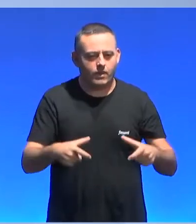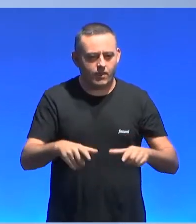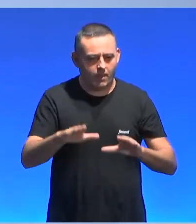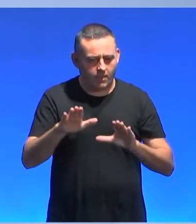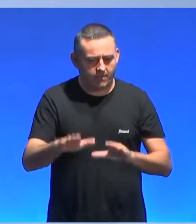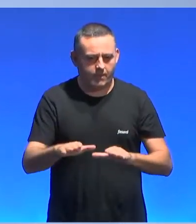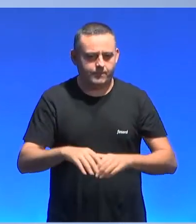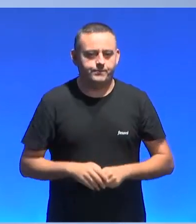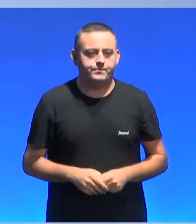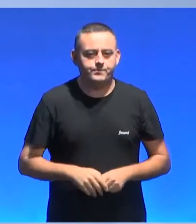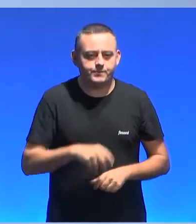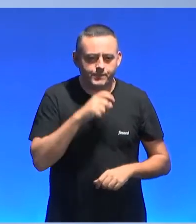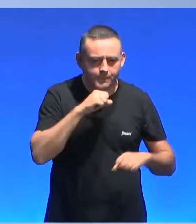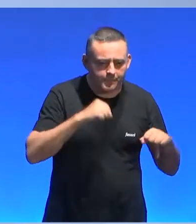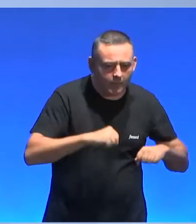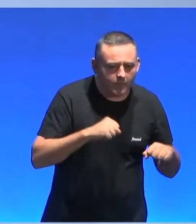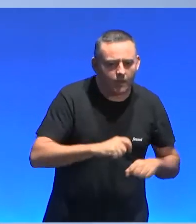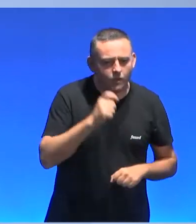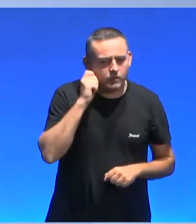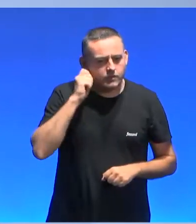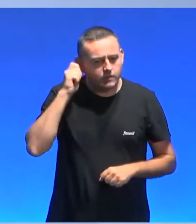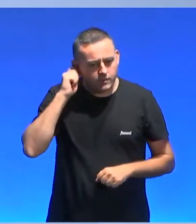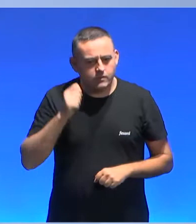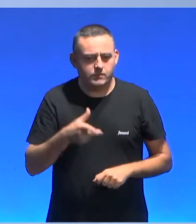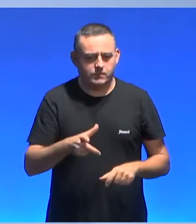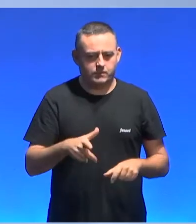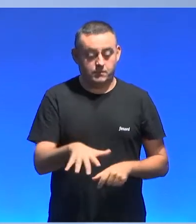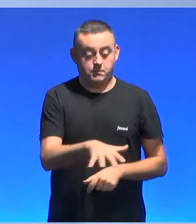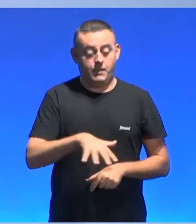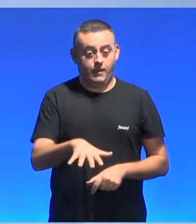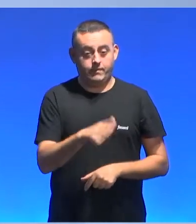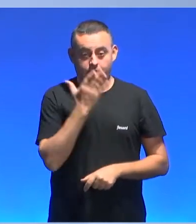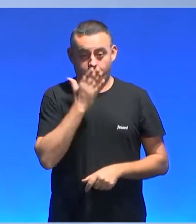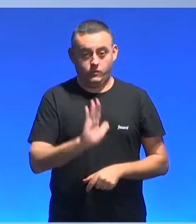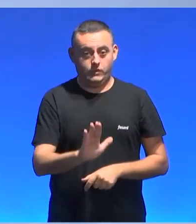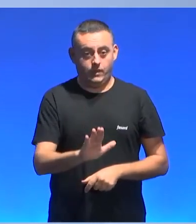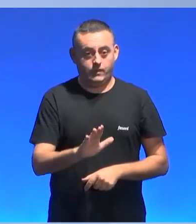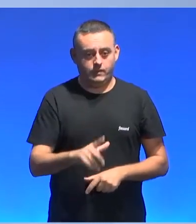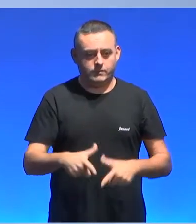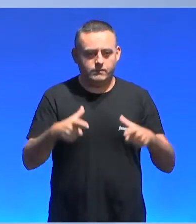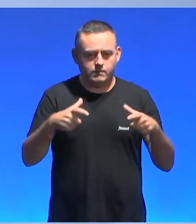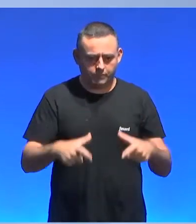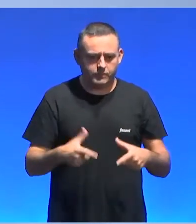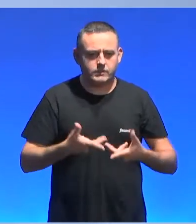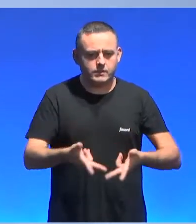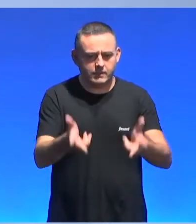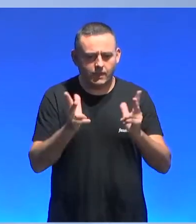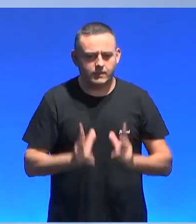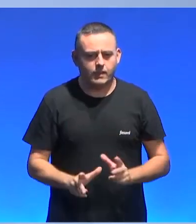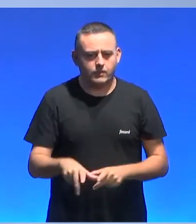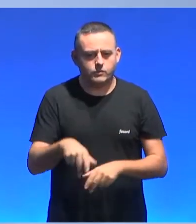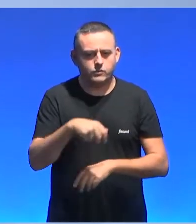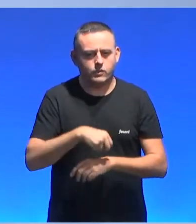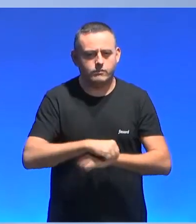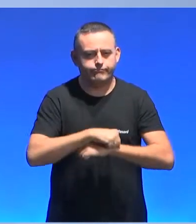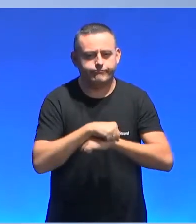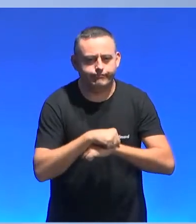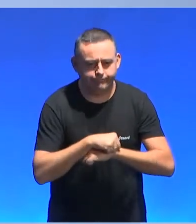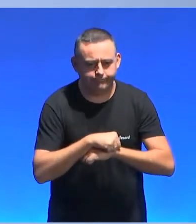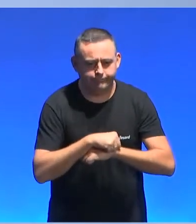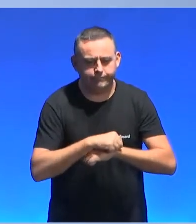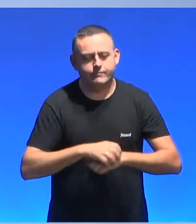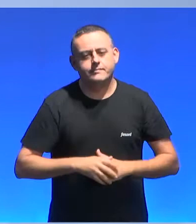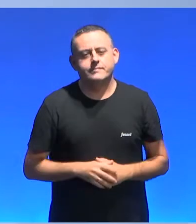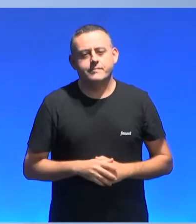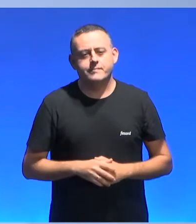Ancianos y ancianas se sentarán en las plazas de Jerusalén con el bastón en la mano.